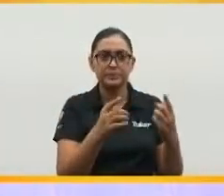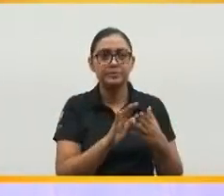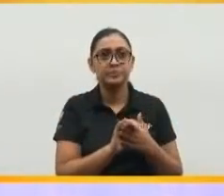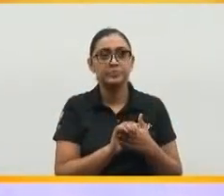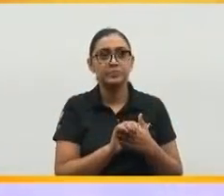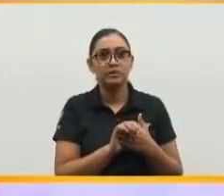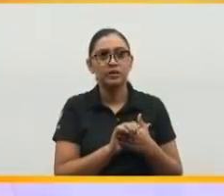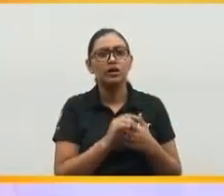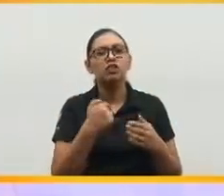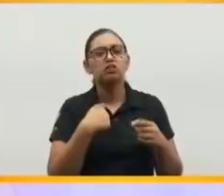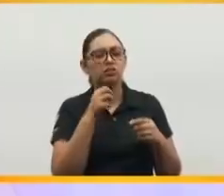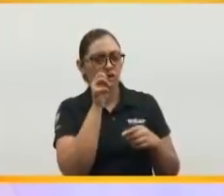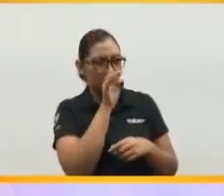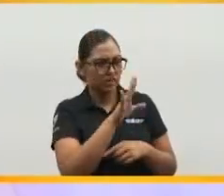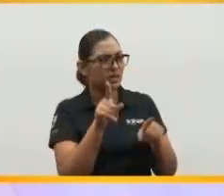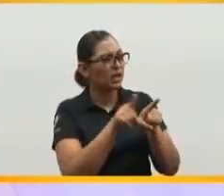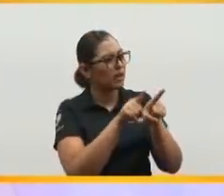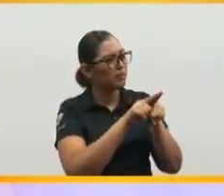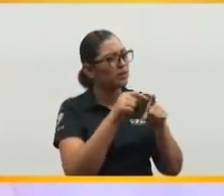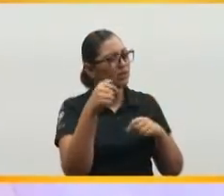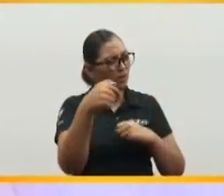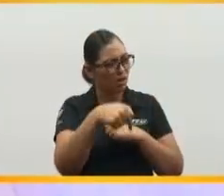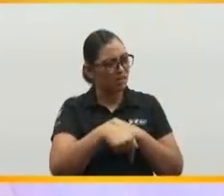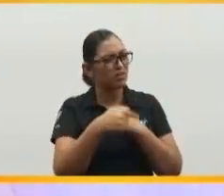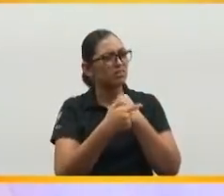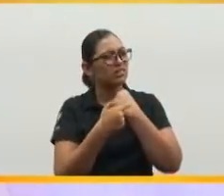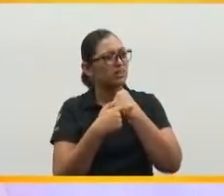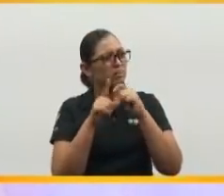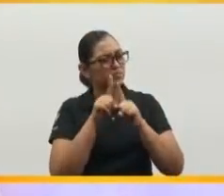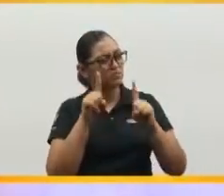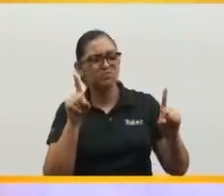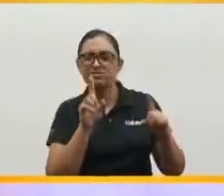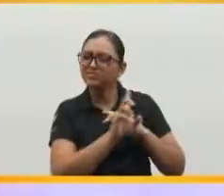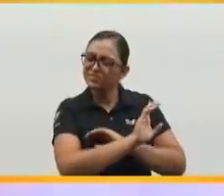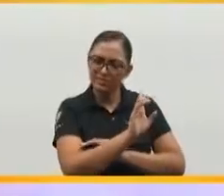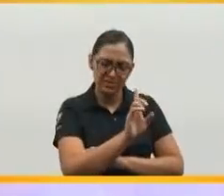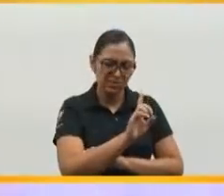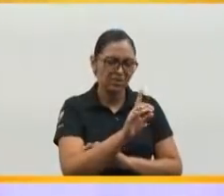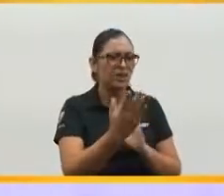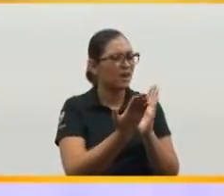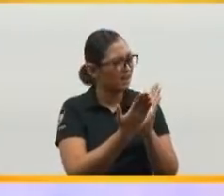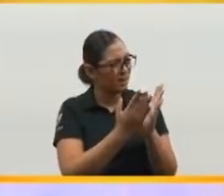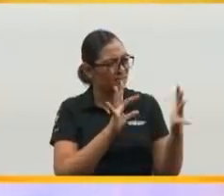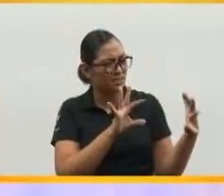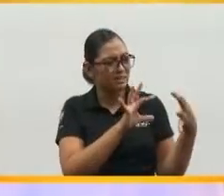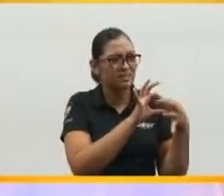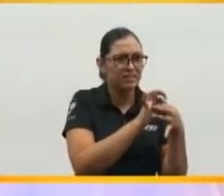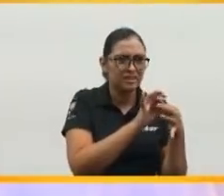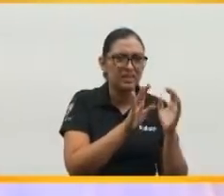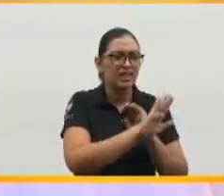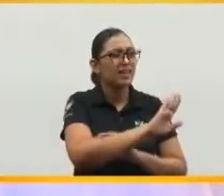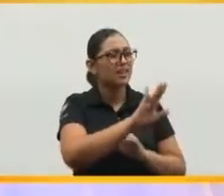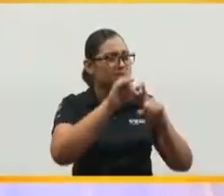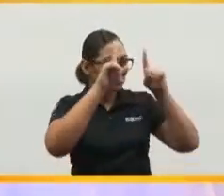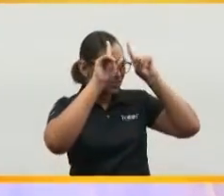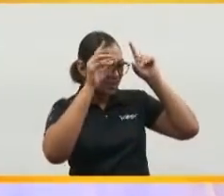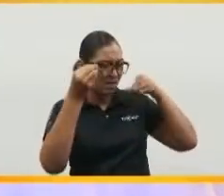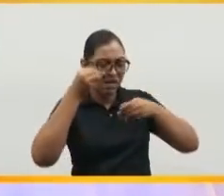Yo decía, hermanos lindos, no es momento para alejarse, hombre. Acérquese a la palabra del Señor, hombre. Deje que el Señor domine sus demonios.